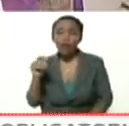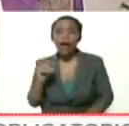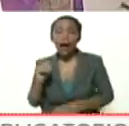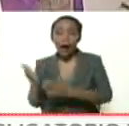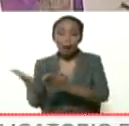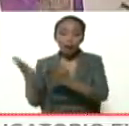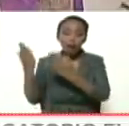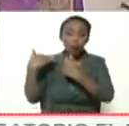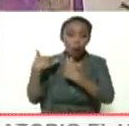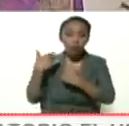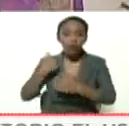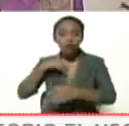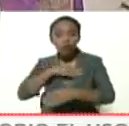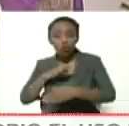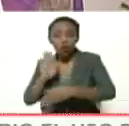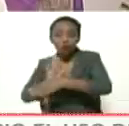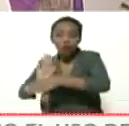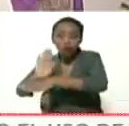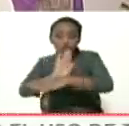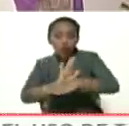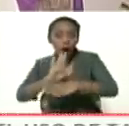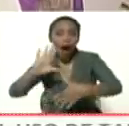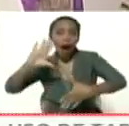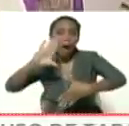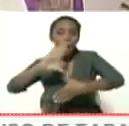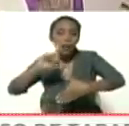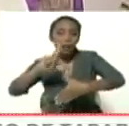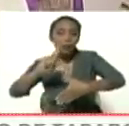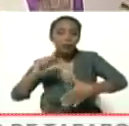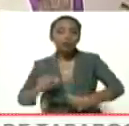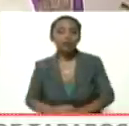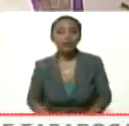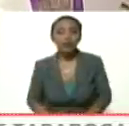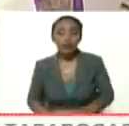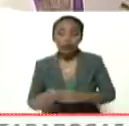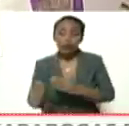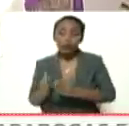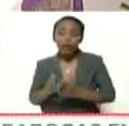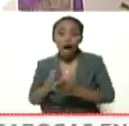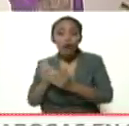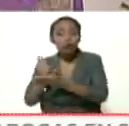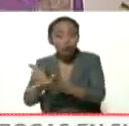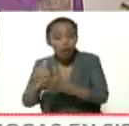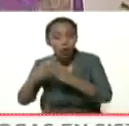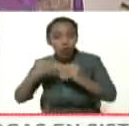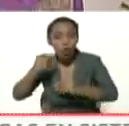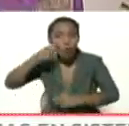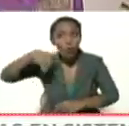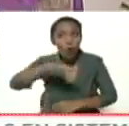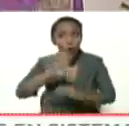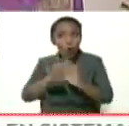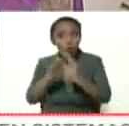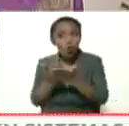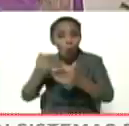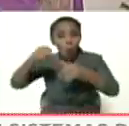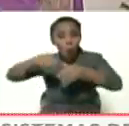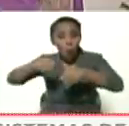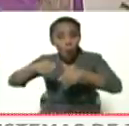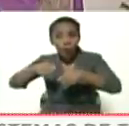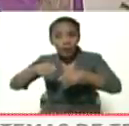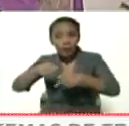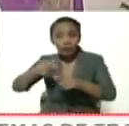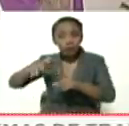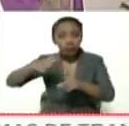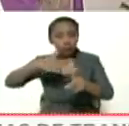nosotros, que interceda por América Latina, que interceda por todos los pueblos del mundo que hoy están